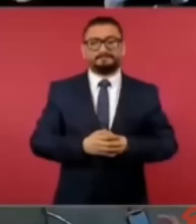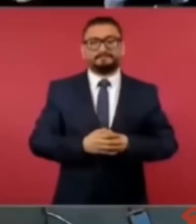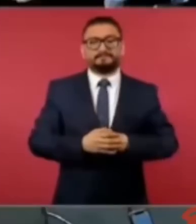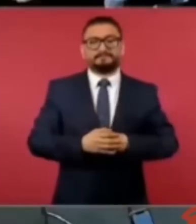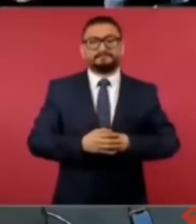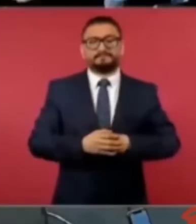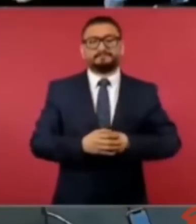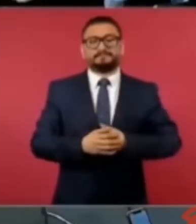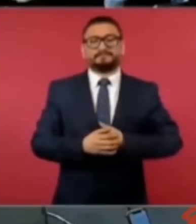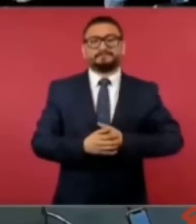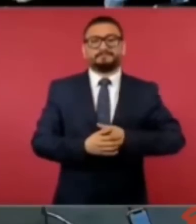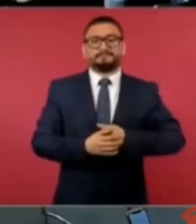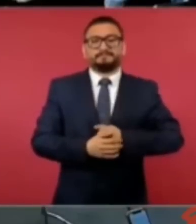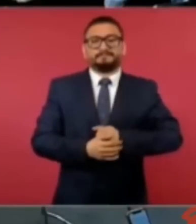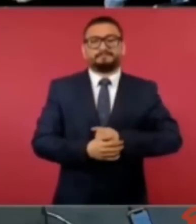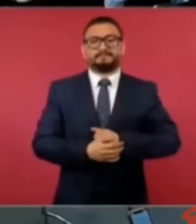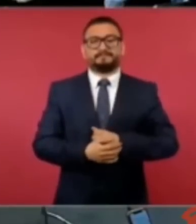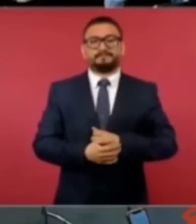es